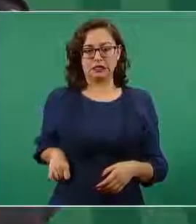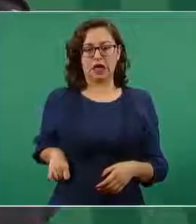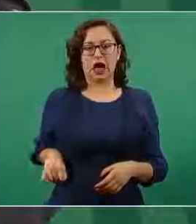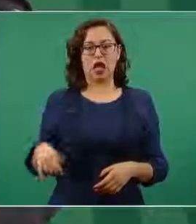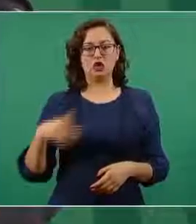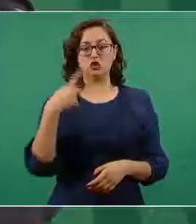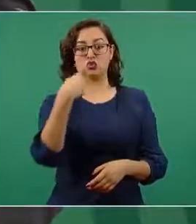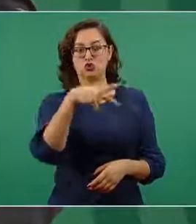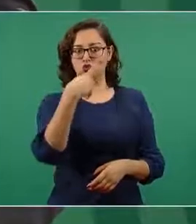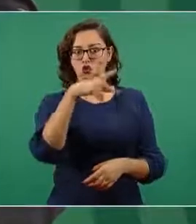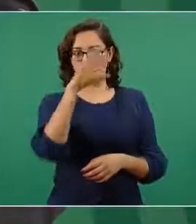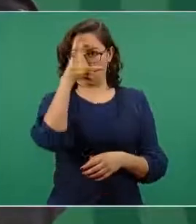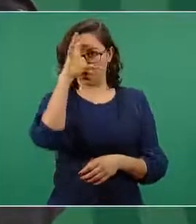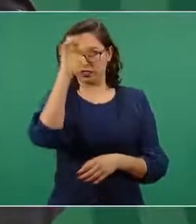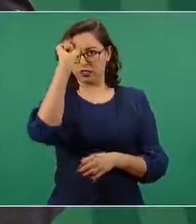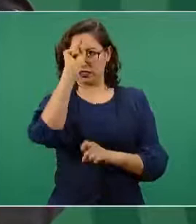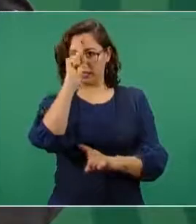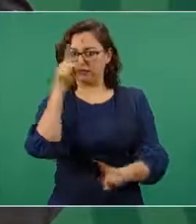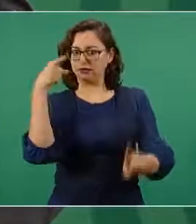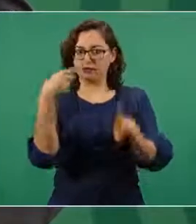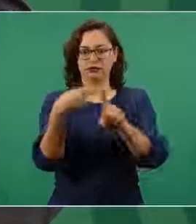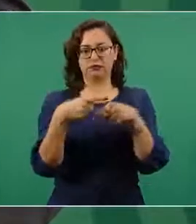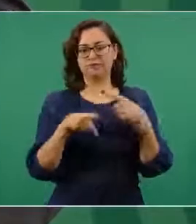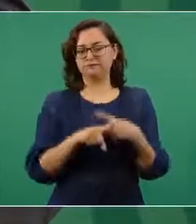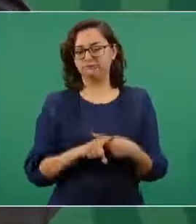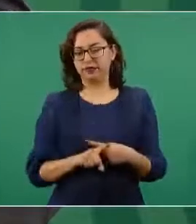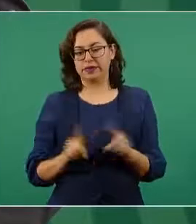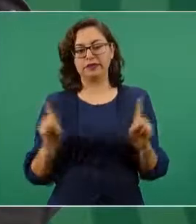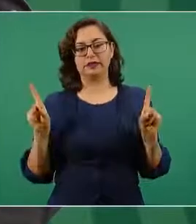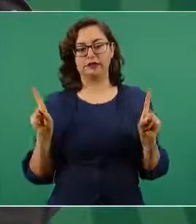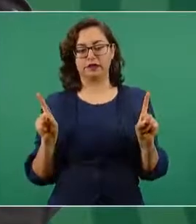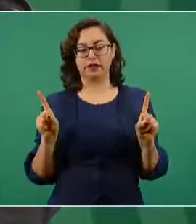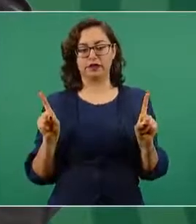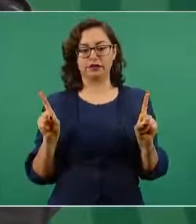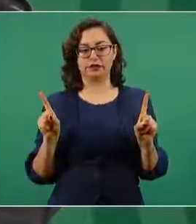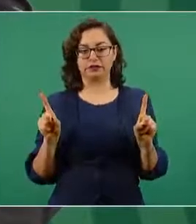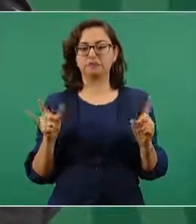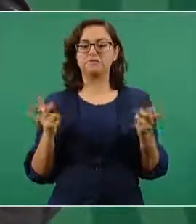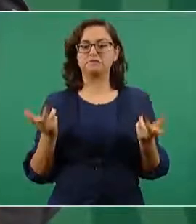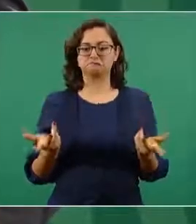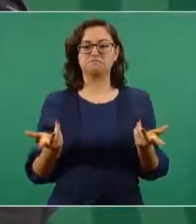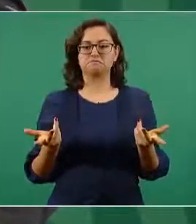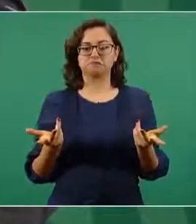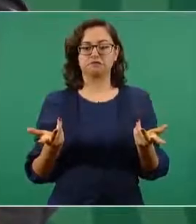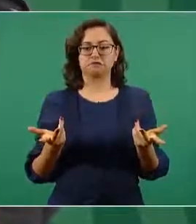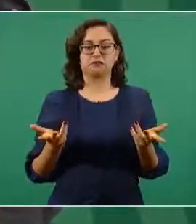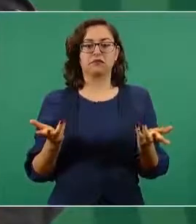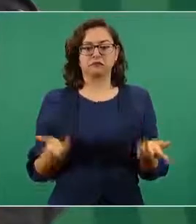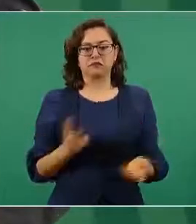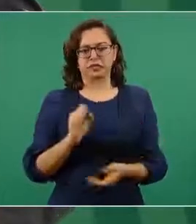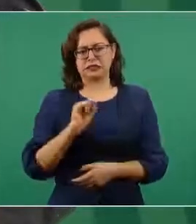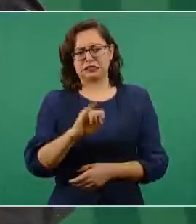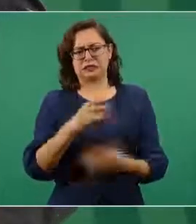visión. Esto también es entendible, lógico, aunque no estemos de acuerdo.